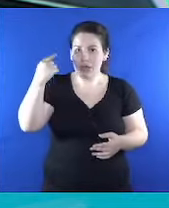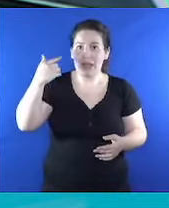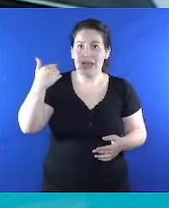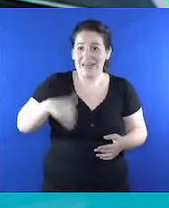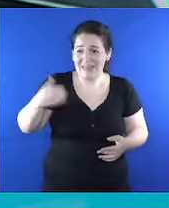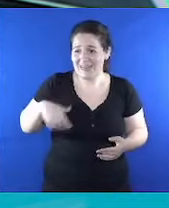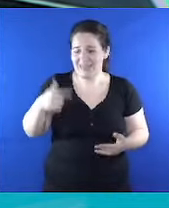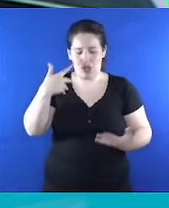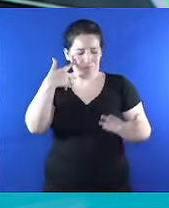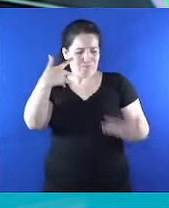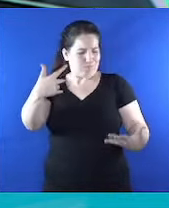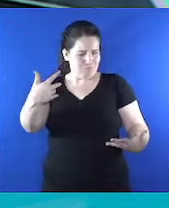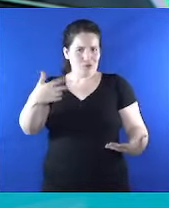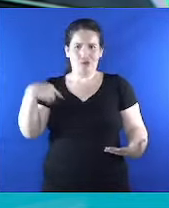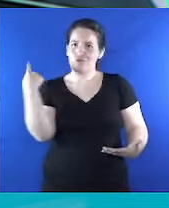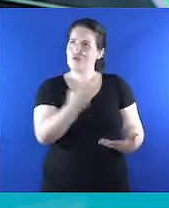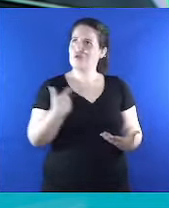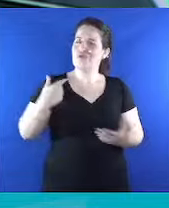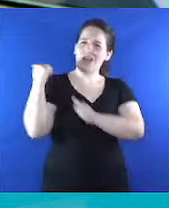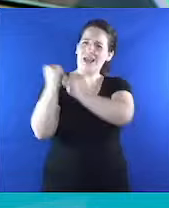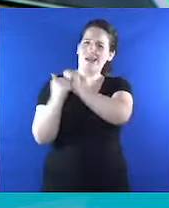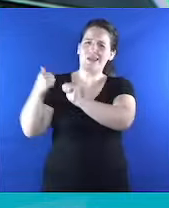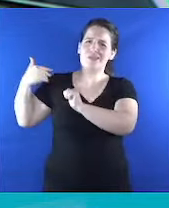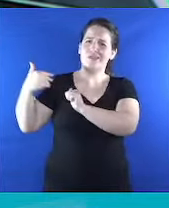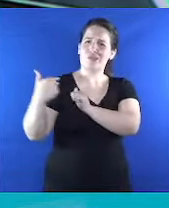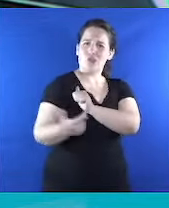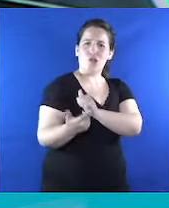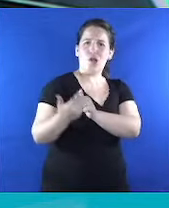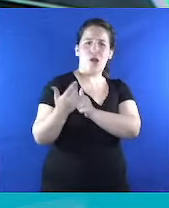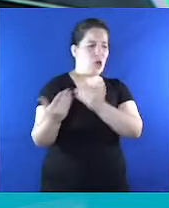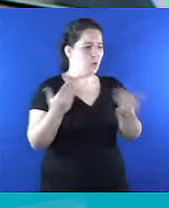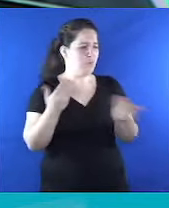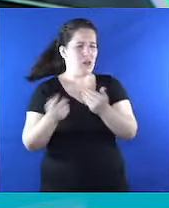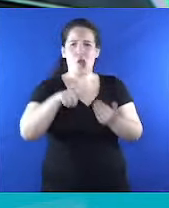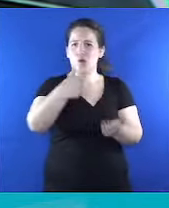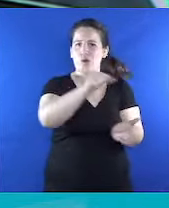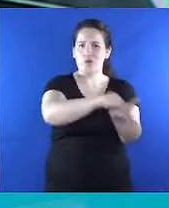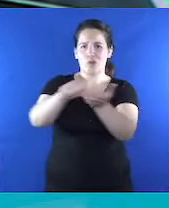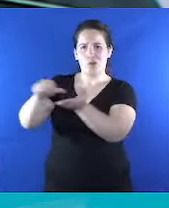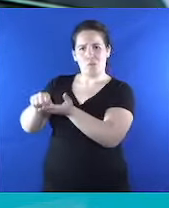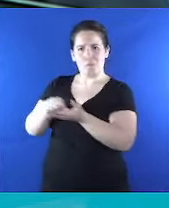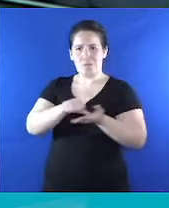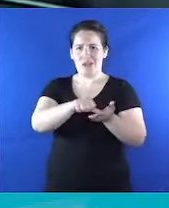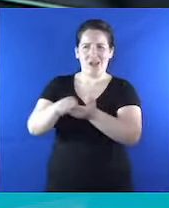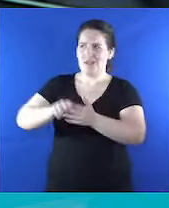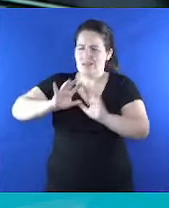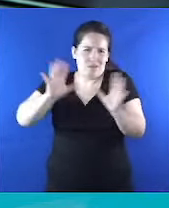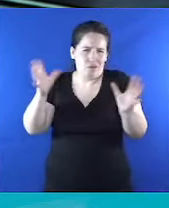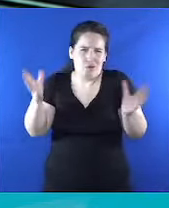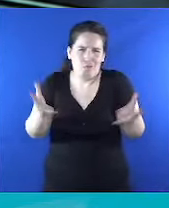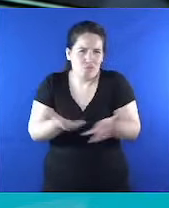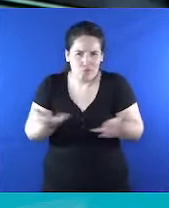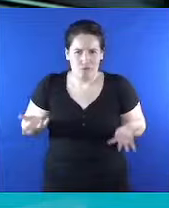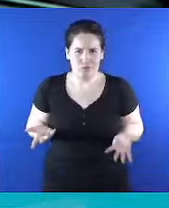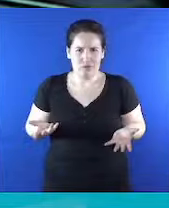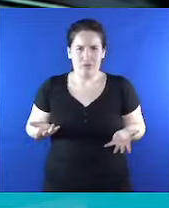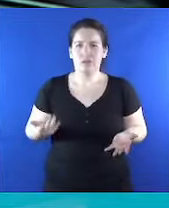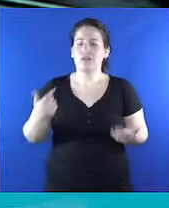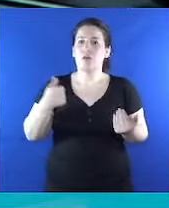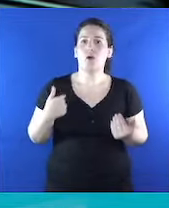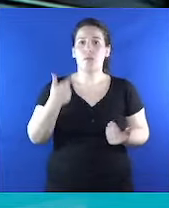ha destacado históricamente respecto de otros países no solo de la región sino de regiones del mundo Entonces cuando